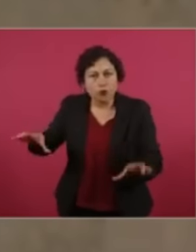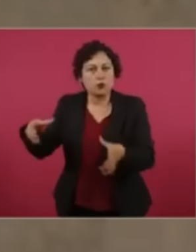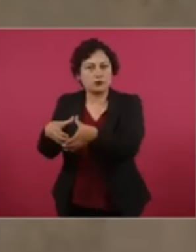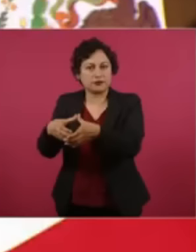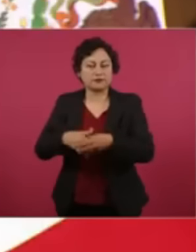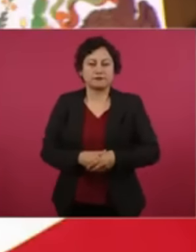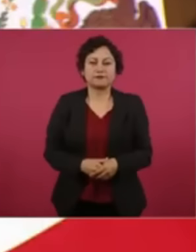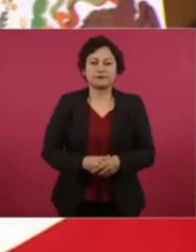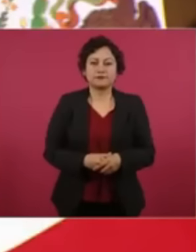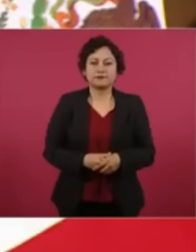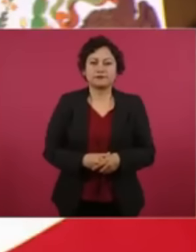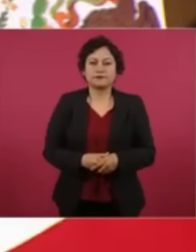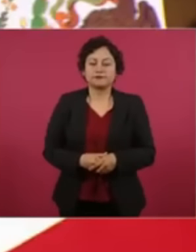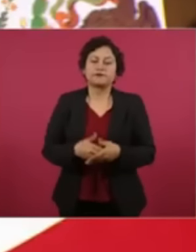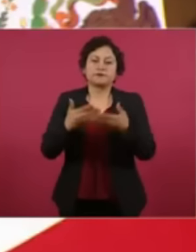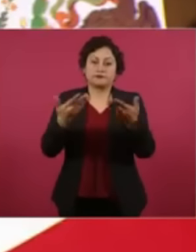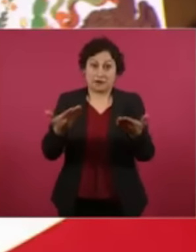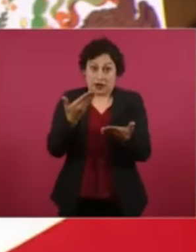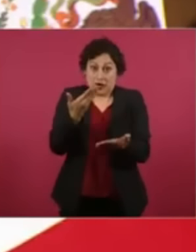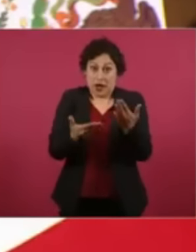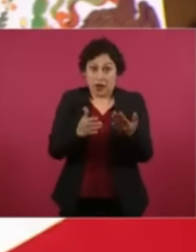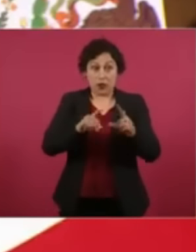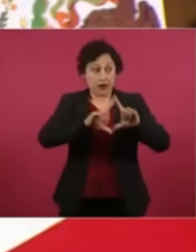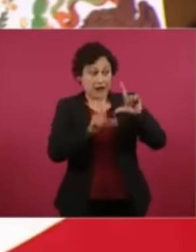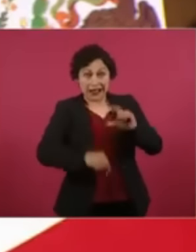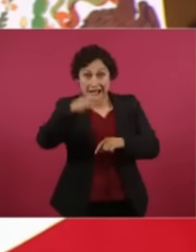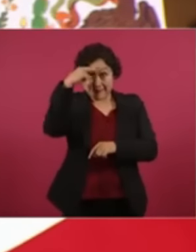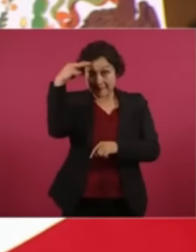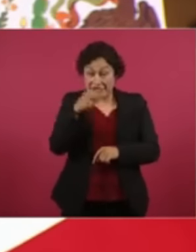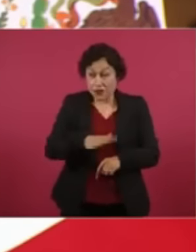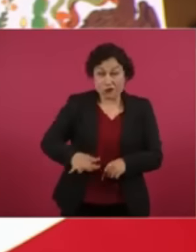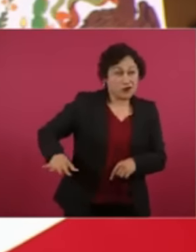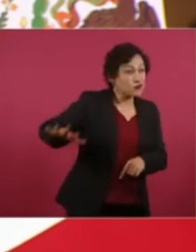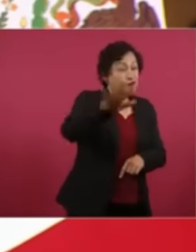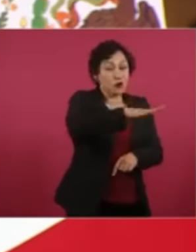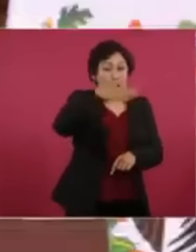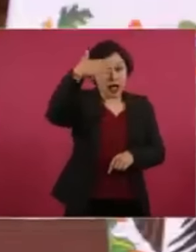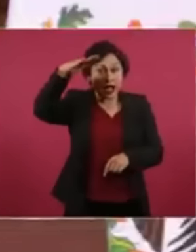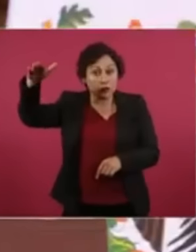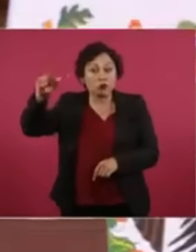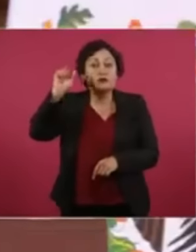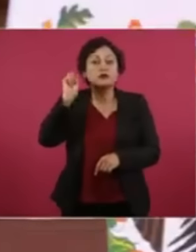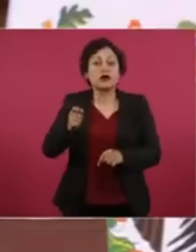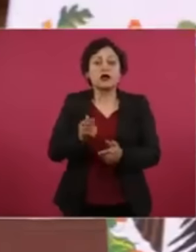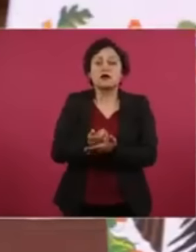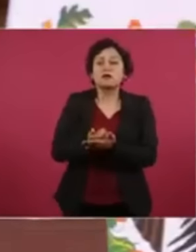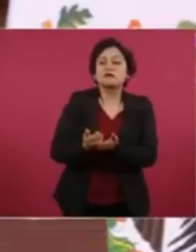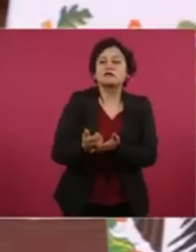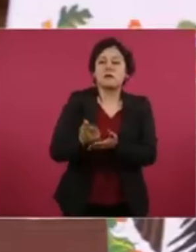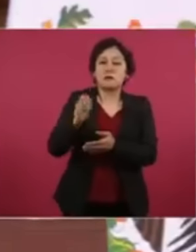Todos los adultos mayores del país reciben una pensión de